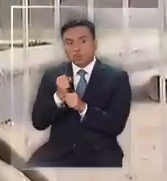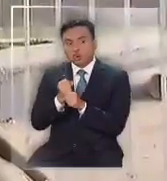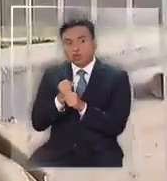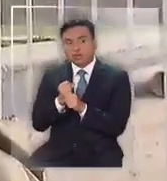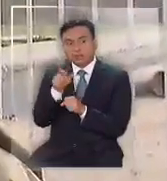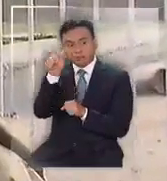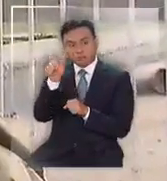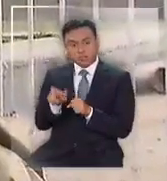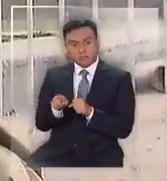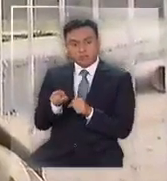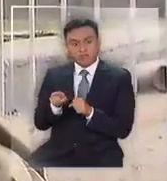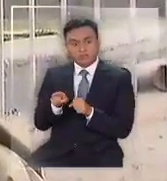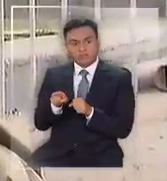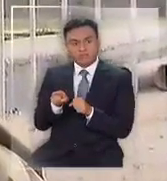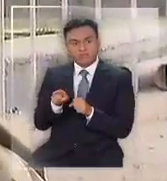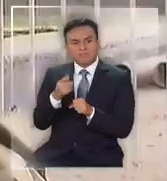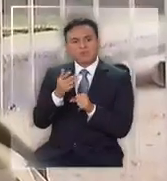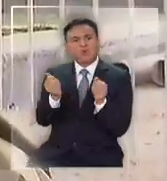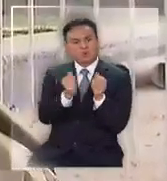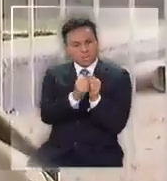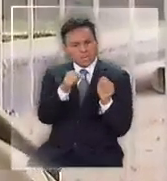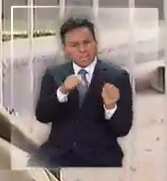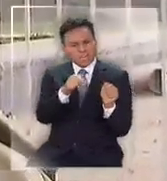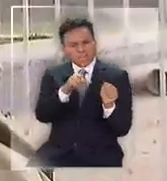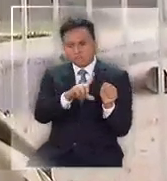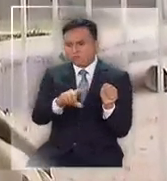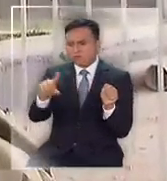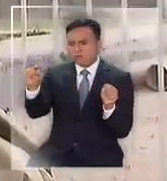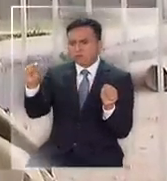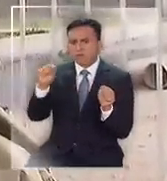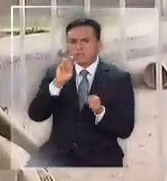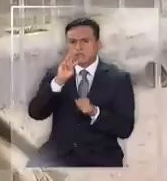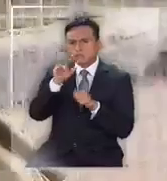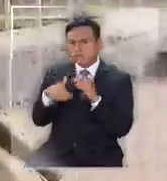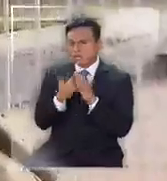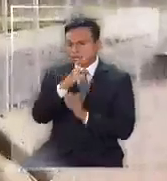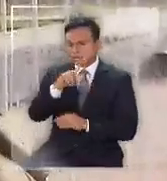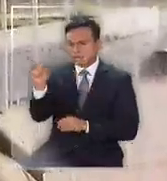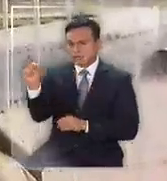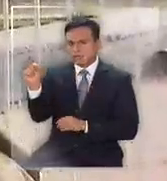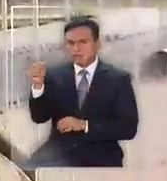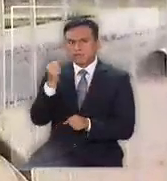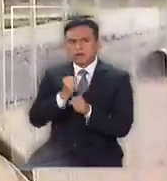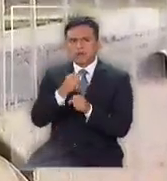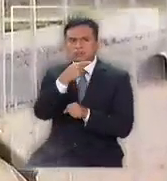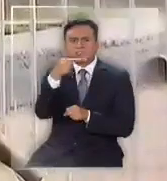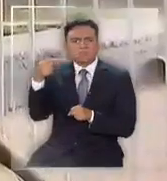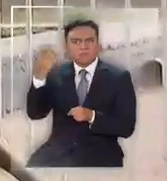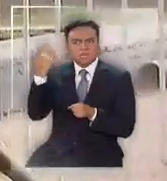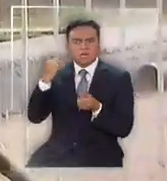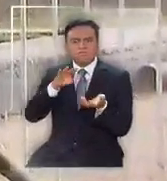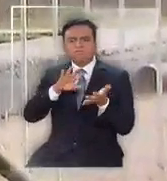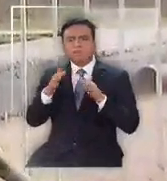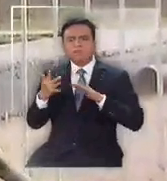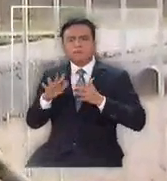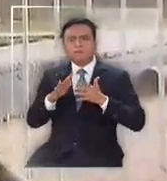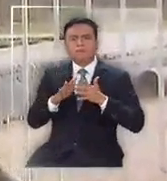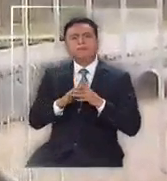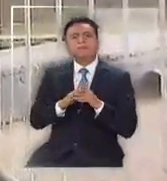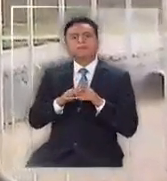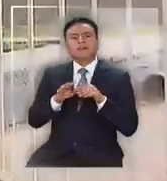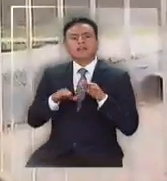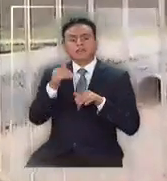esta persona se encontraba con él y sale del domicilio alrededor de las 3 de la mañana. Trabajaba hace una semana aproximadamente, se